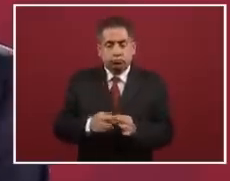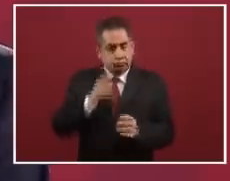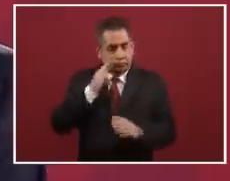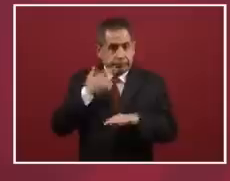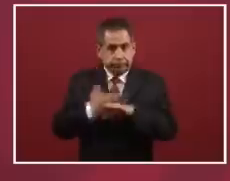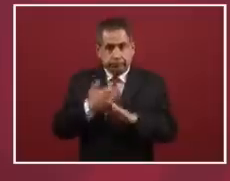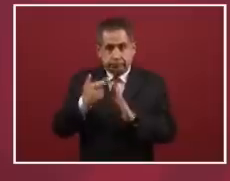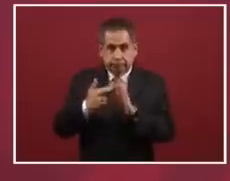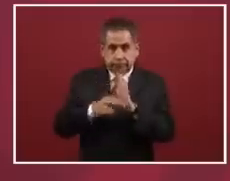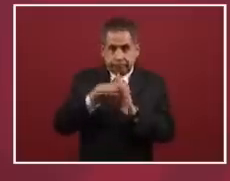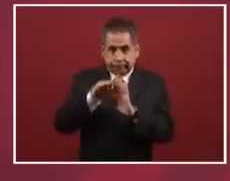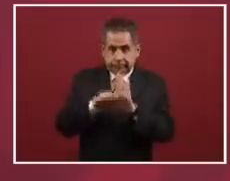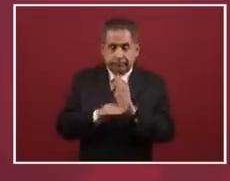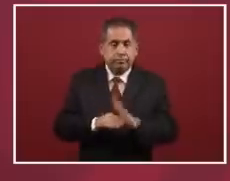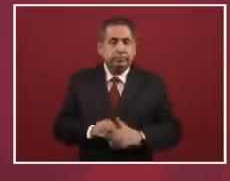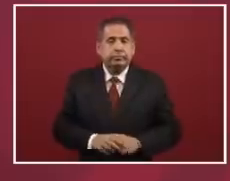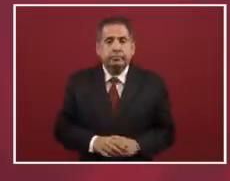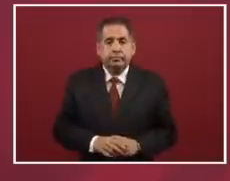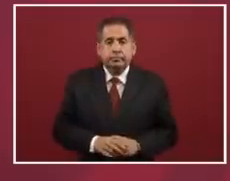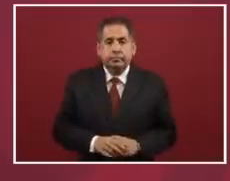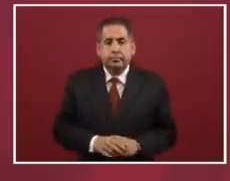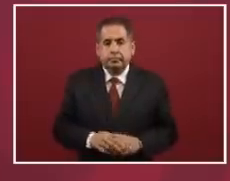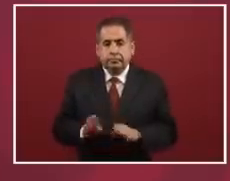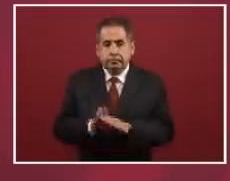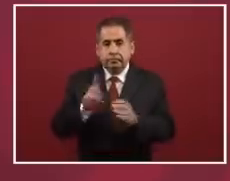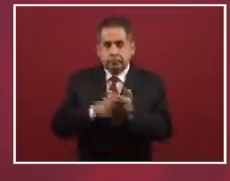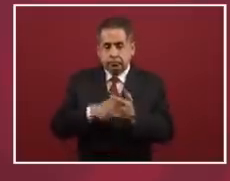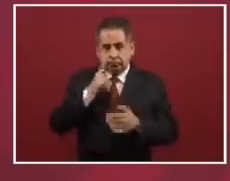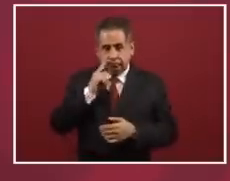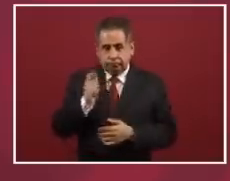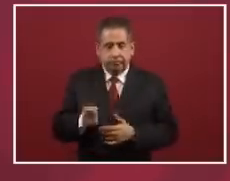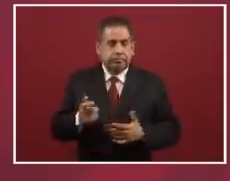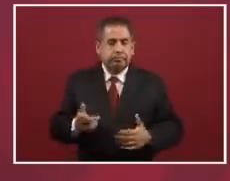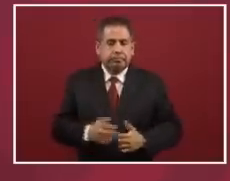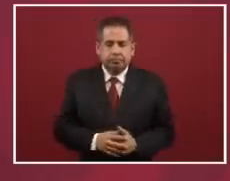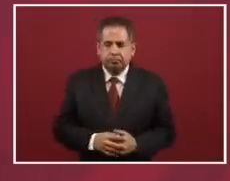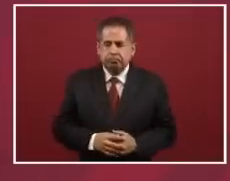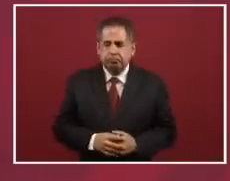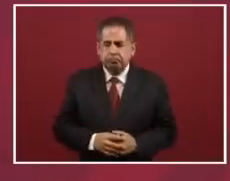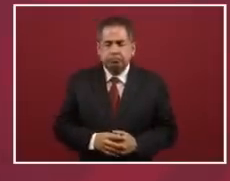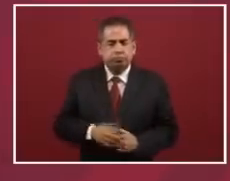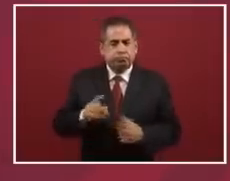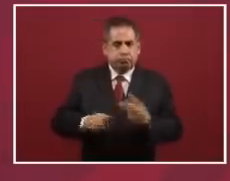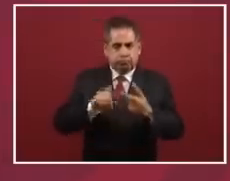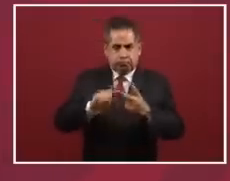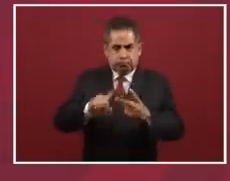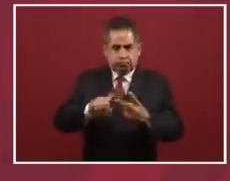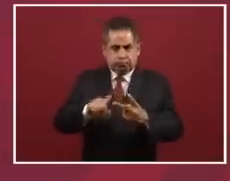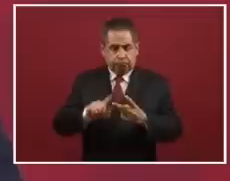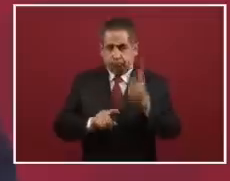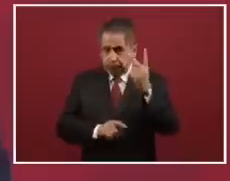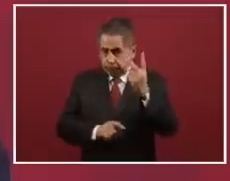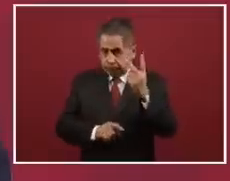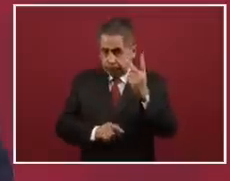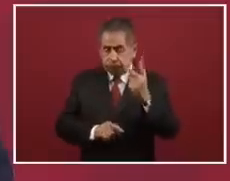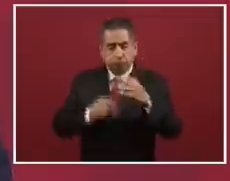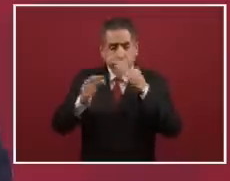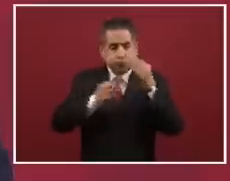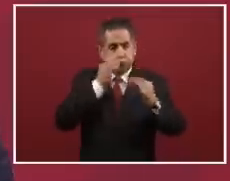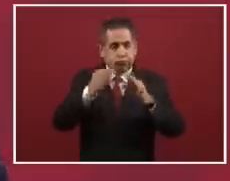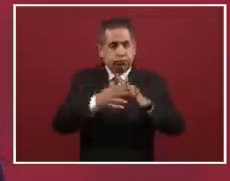mencionaba ahorita el despliegue de personal del INAMI. Eso es lo primero. Lo segundo que se quiere promover,